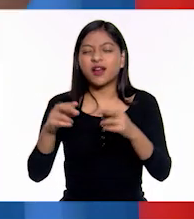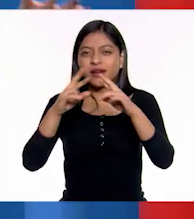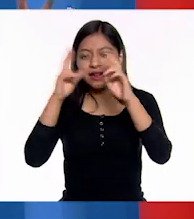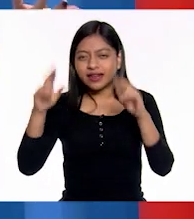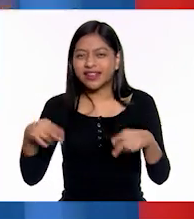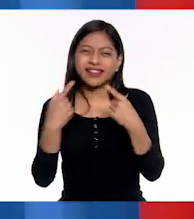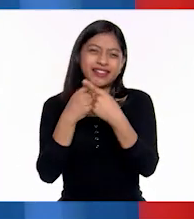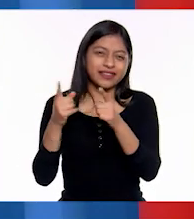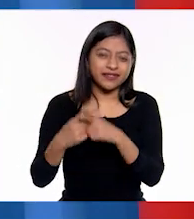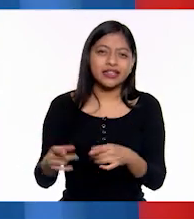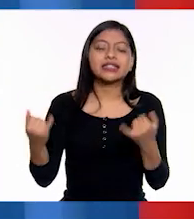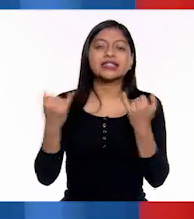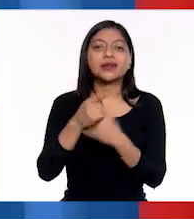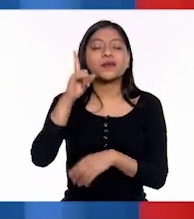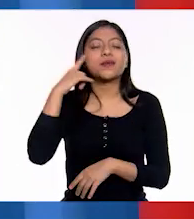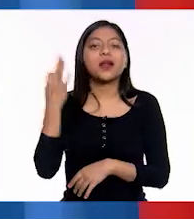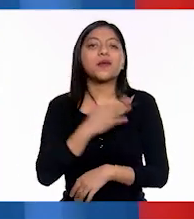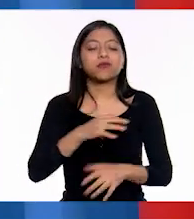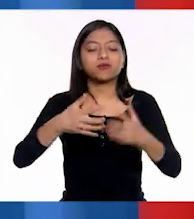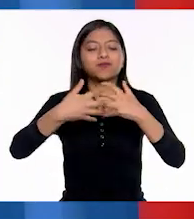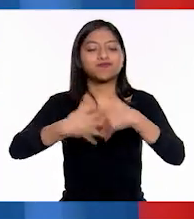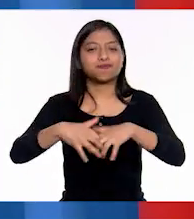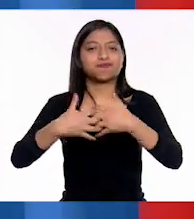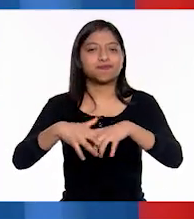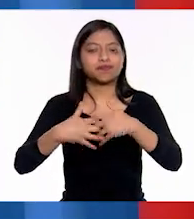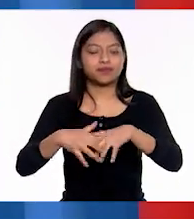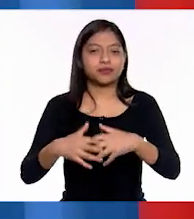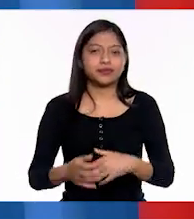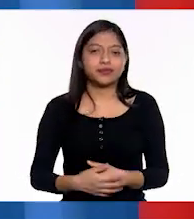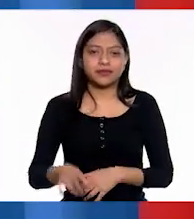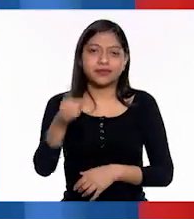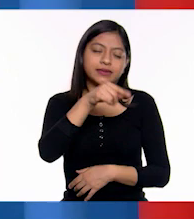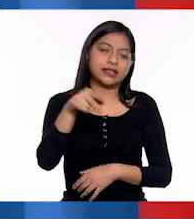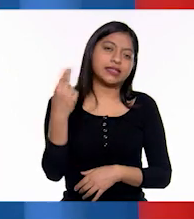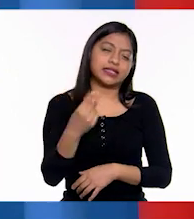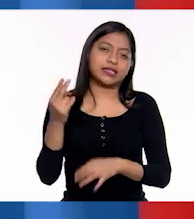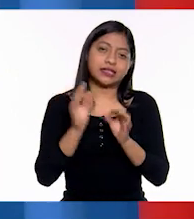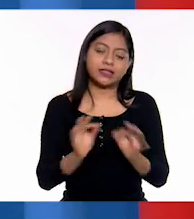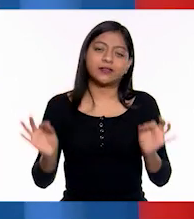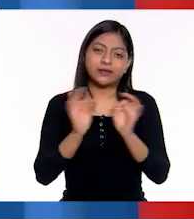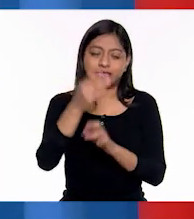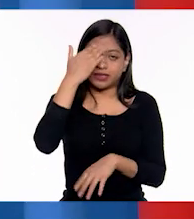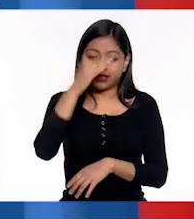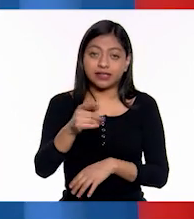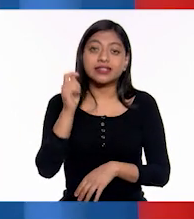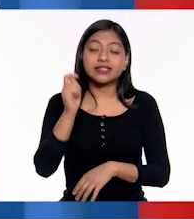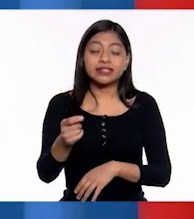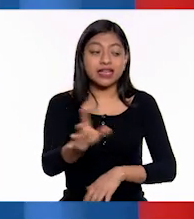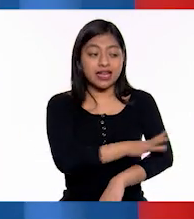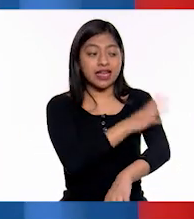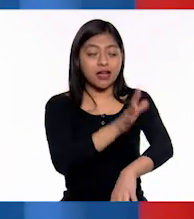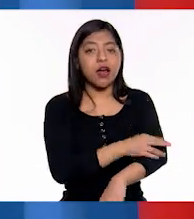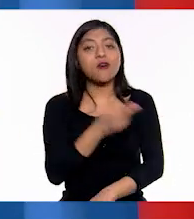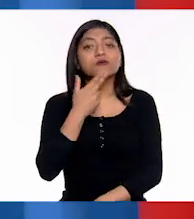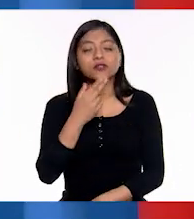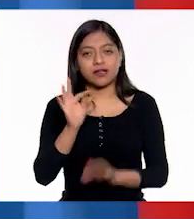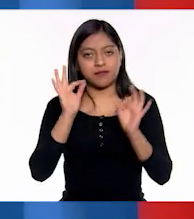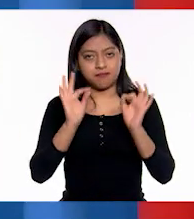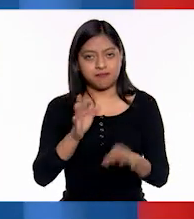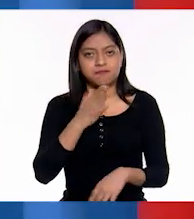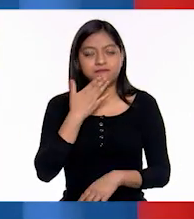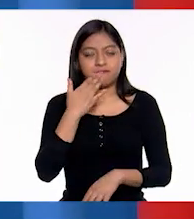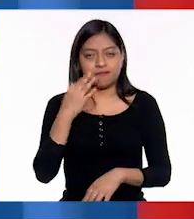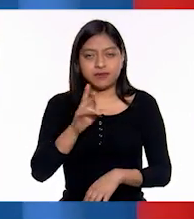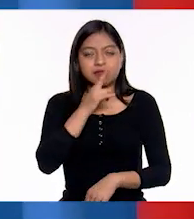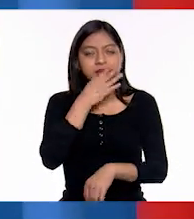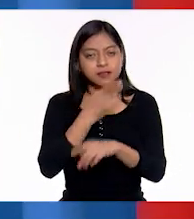funcionar motores. Ahora es necesario tener en cuenta que debemos hacer uso responsable de la energía.